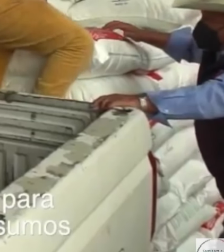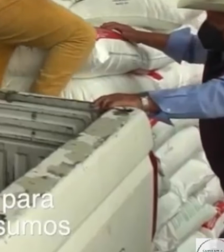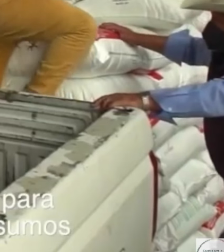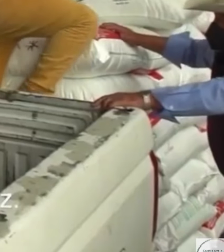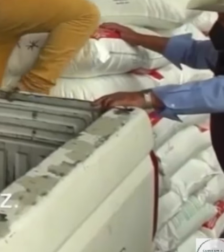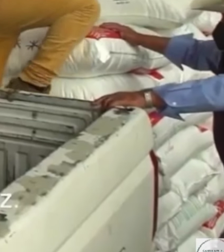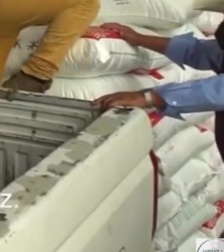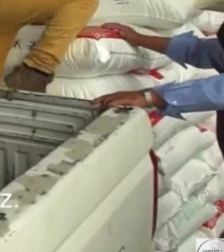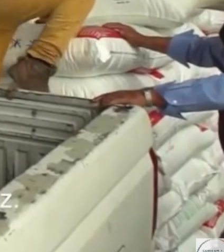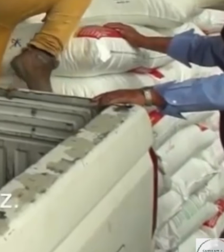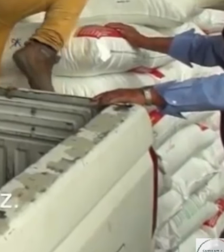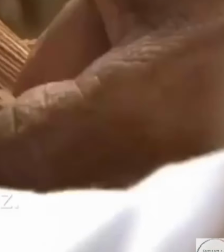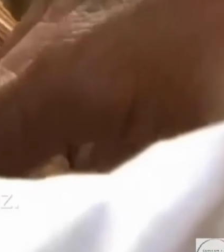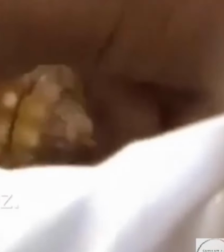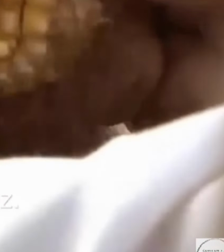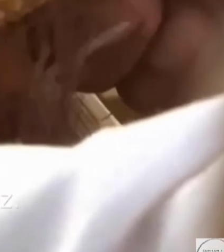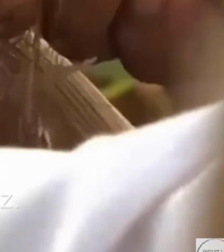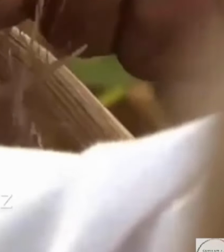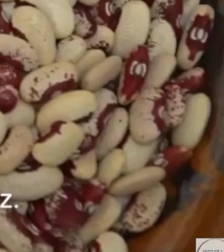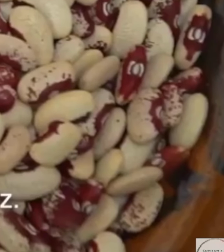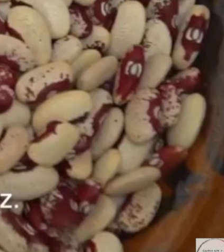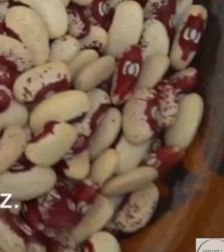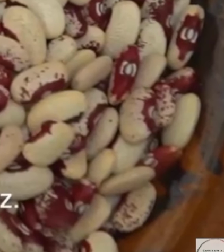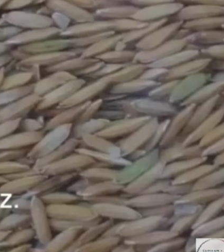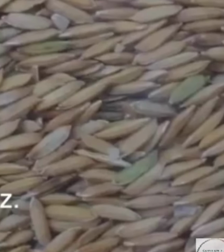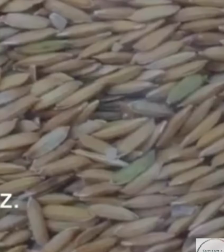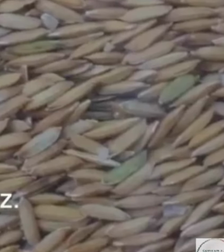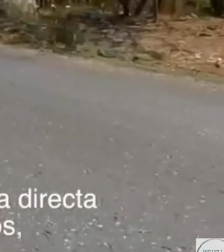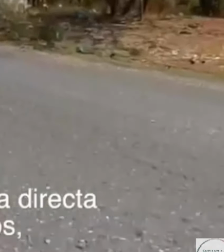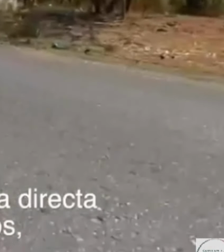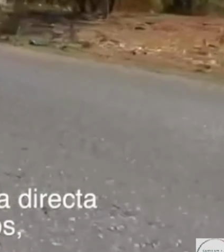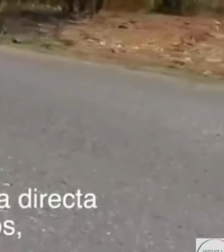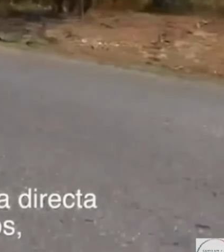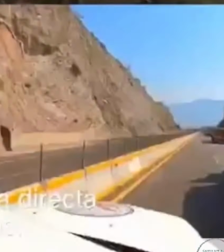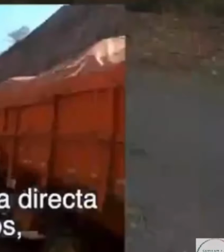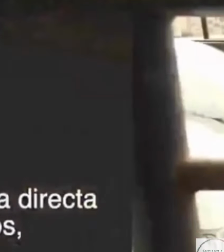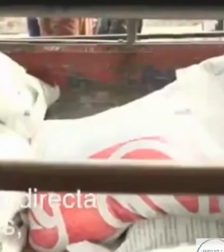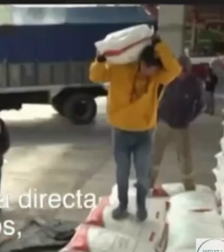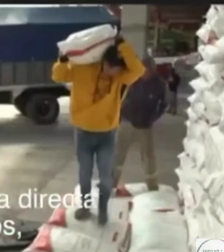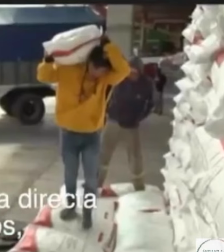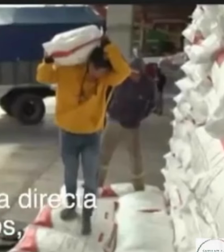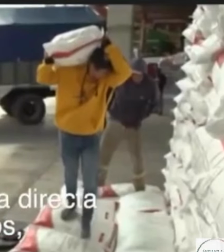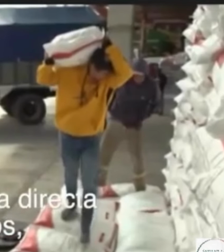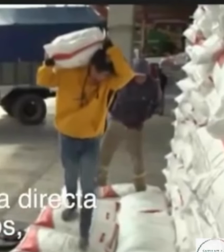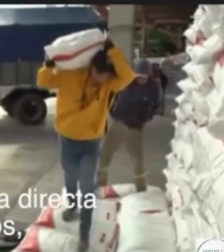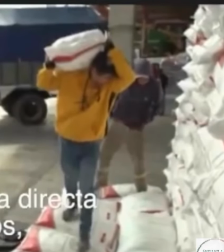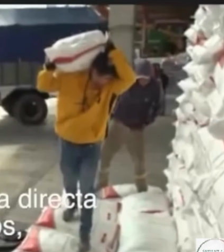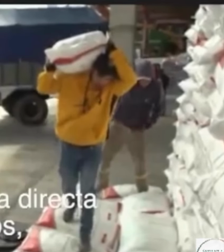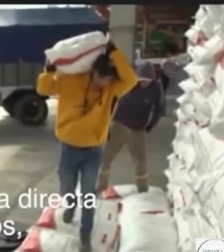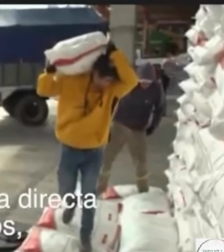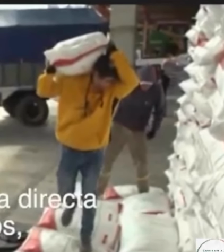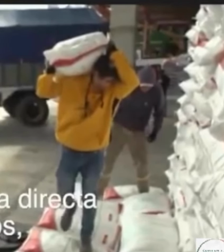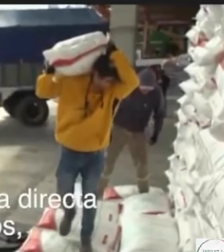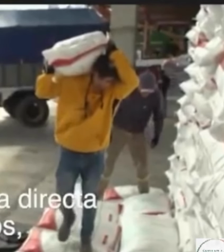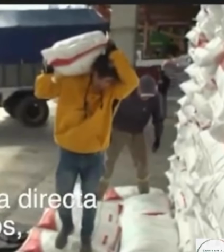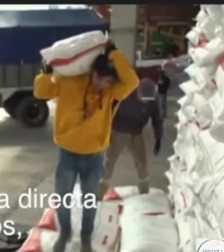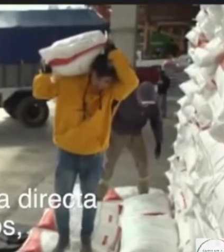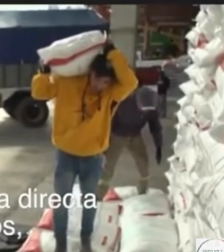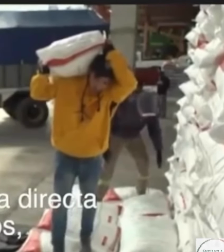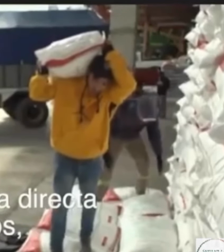de insumos para producir esencialmente maíz, frijol y arroz. Al cierre de 2022, los fertilizantes llegaron de manera directa